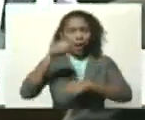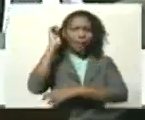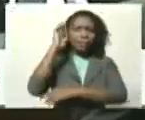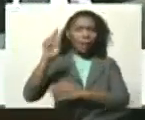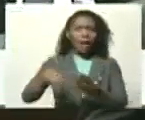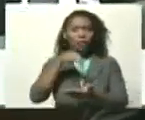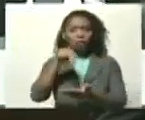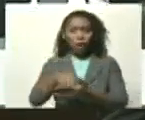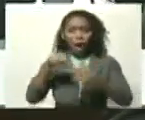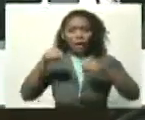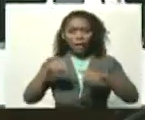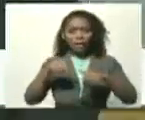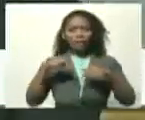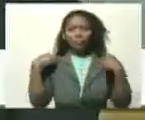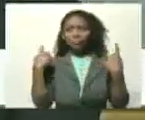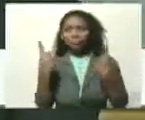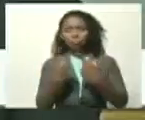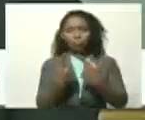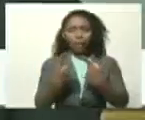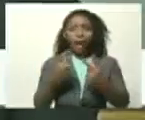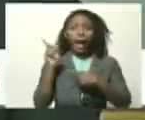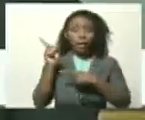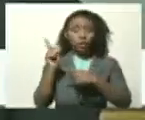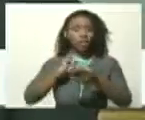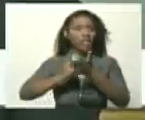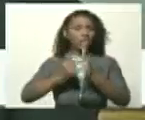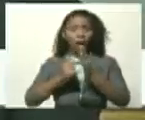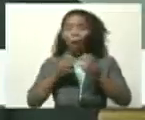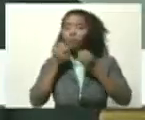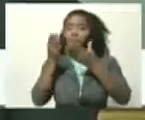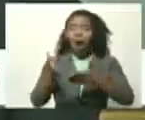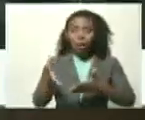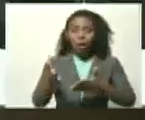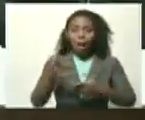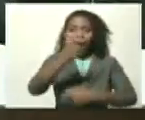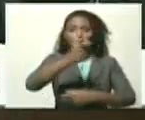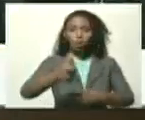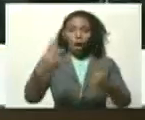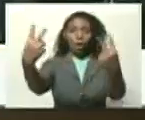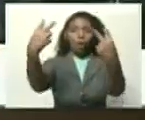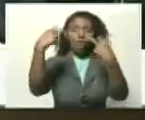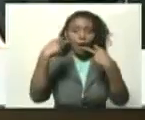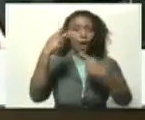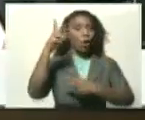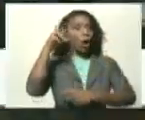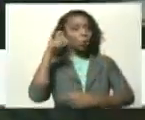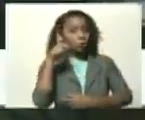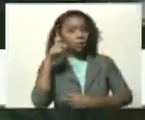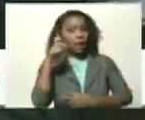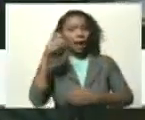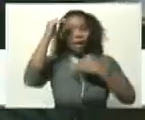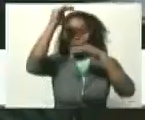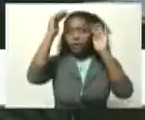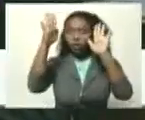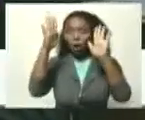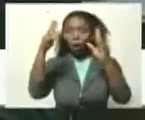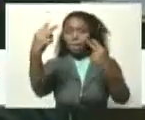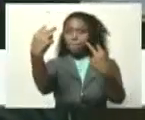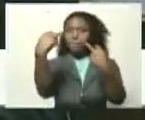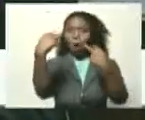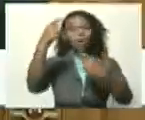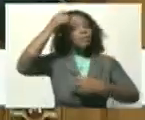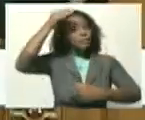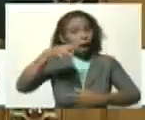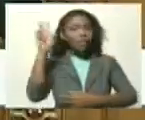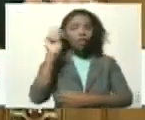país. Es bueno para los que nos ven, para los que nos escuchan. Para los que creen que